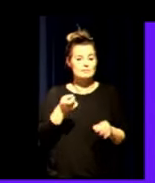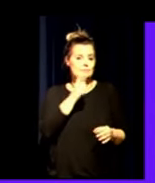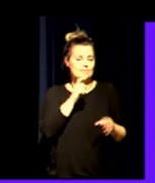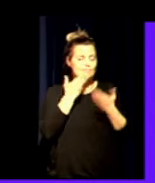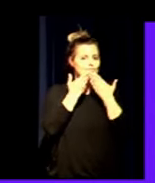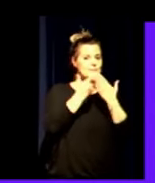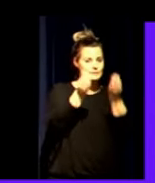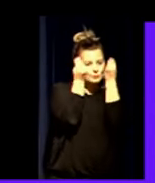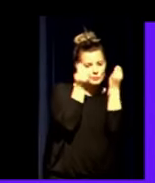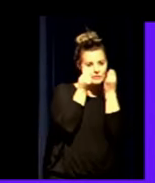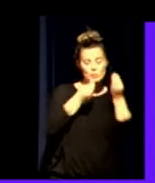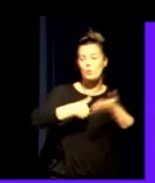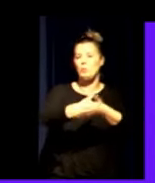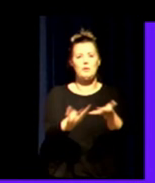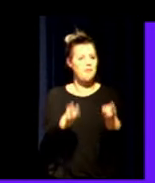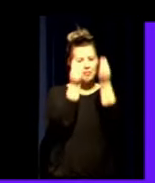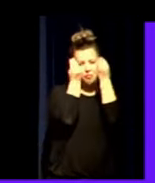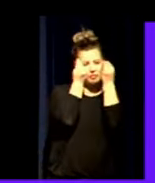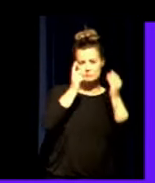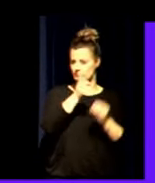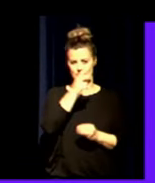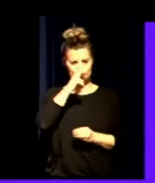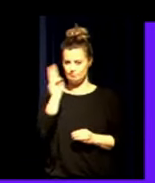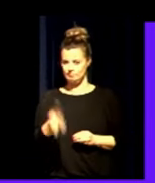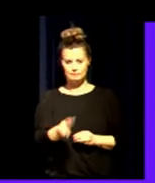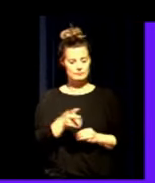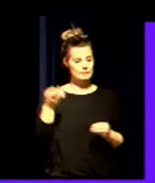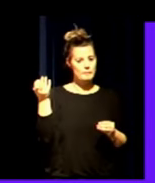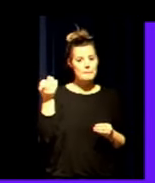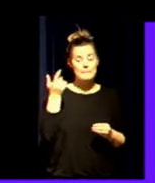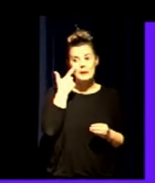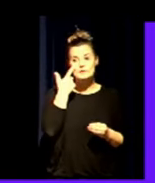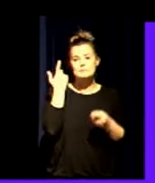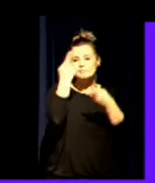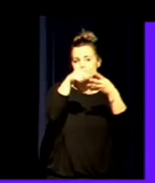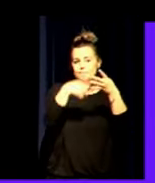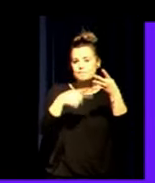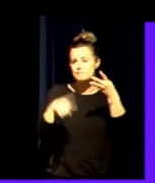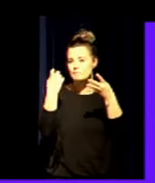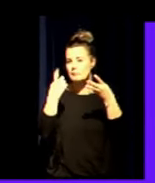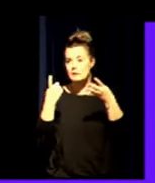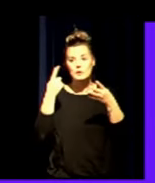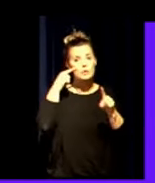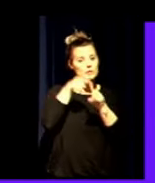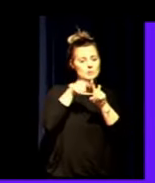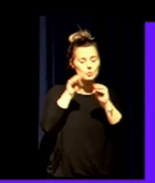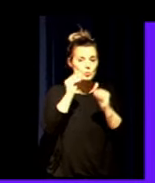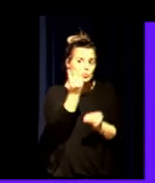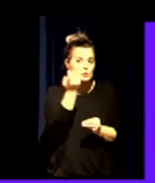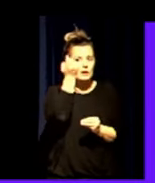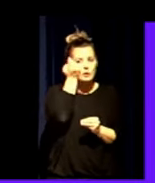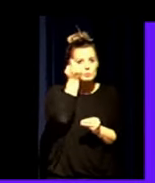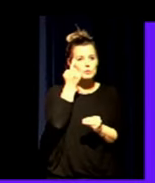cualquier formación. Vamos a ver qué elementos formativos son necesarios para que un alumno cuide, para que un